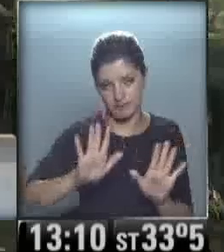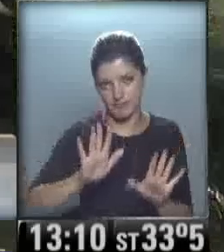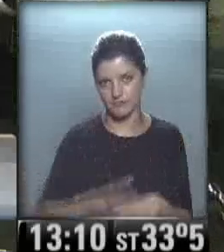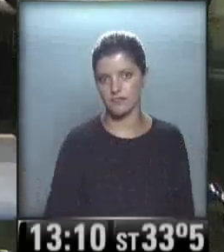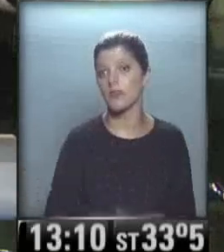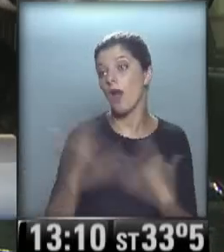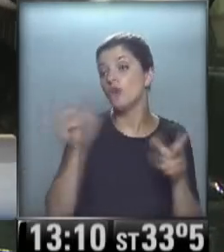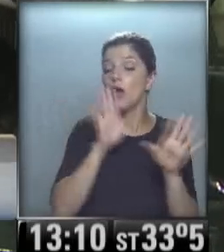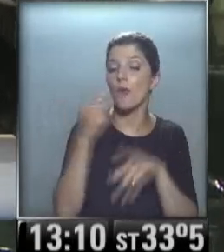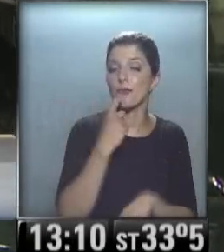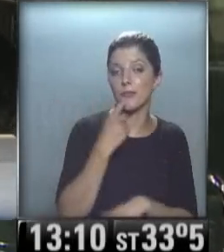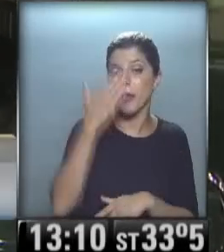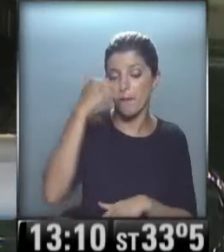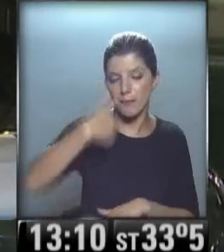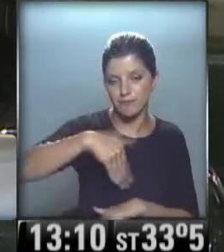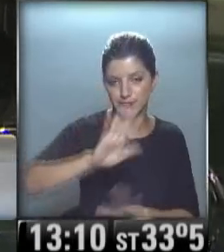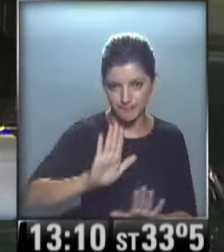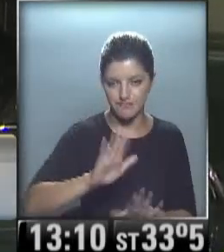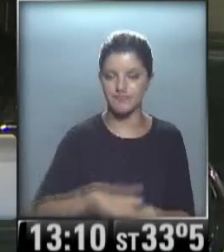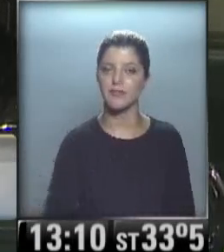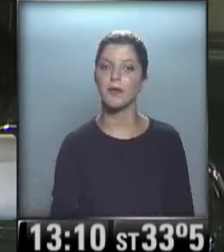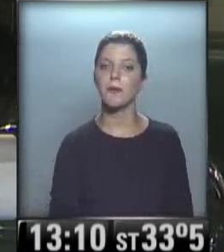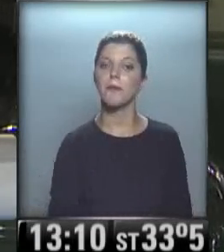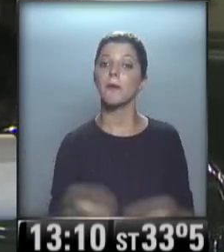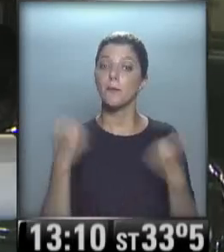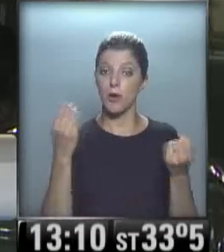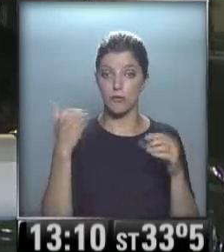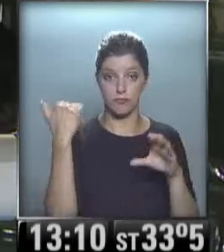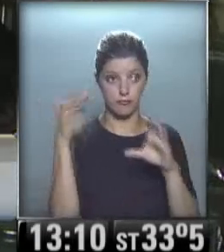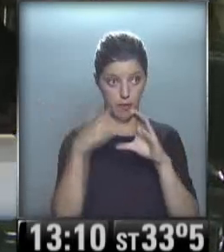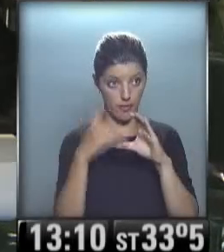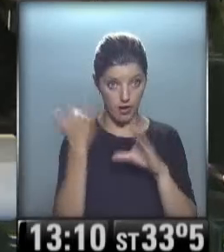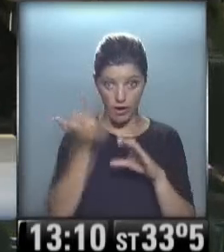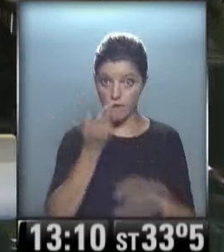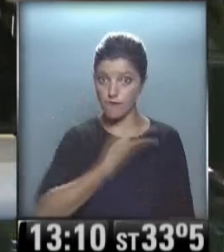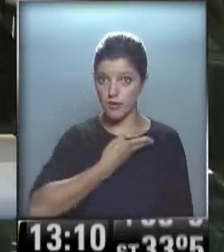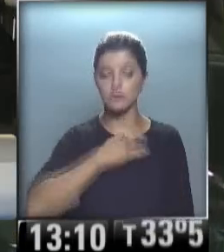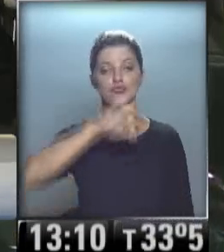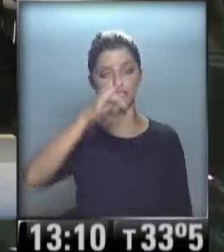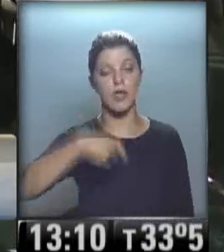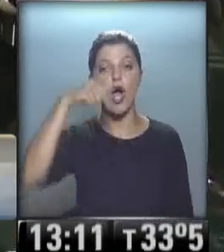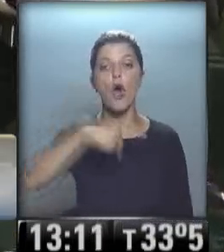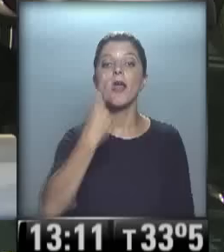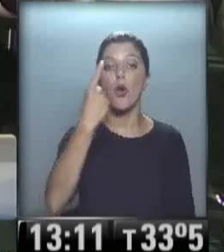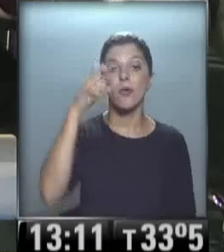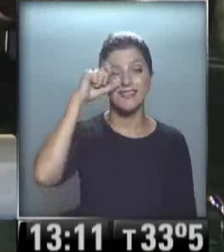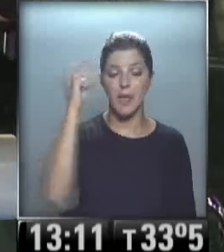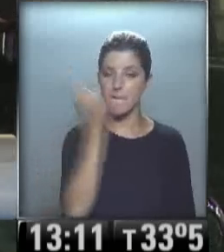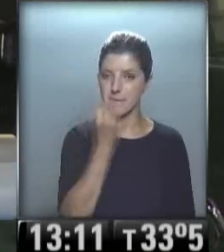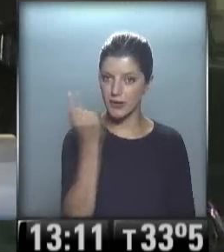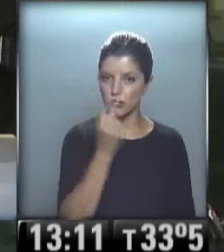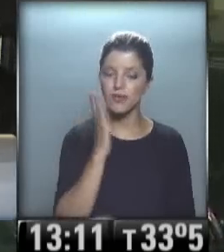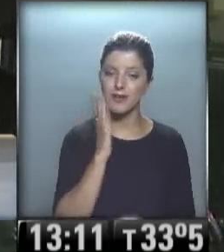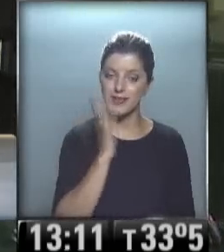exactamente son las dudas veremos con el tiempo de gestionar no bueno tenemos mensajes sí hablando de la hora son las 1310 Tenemos muchos mensajes de los